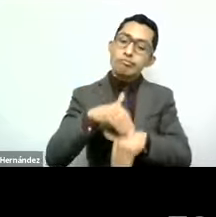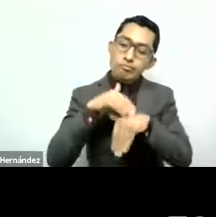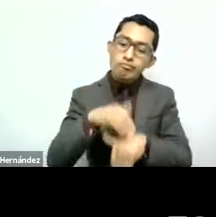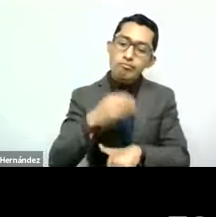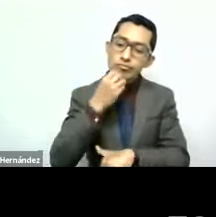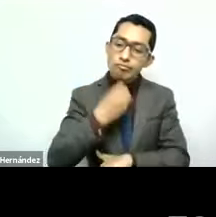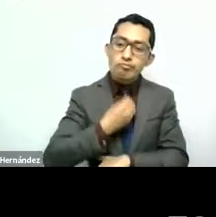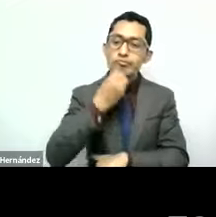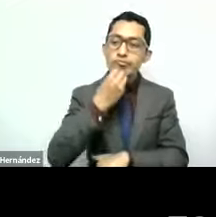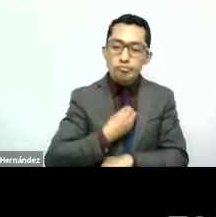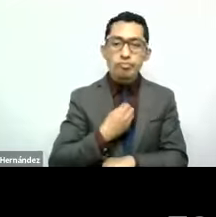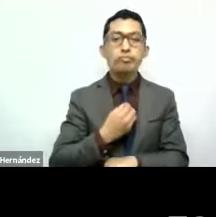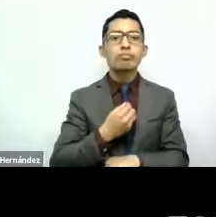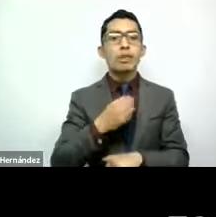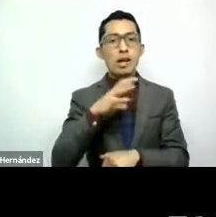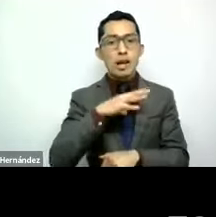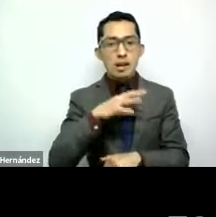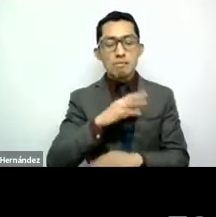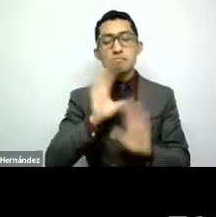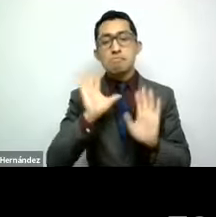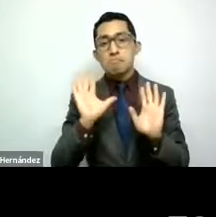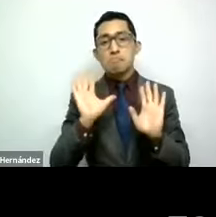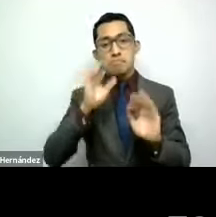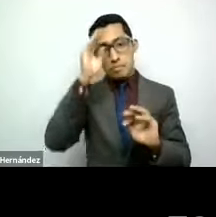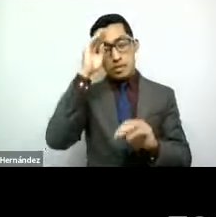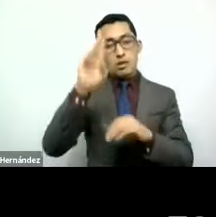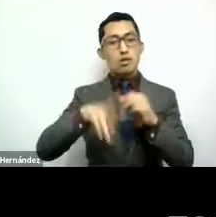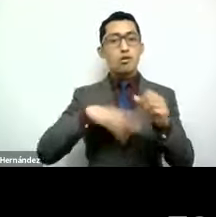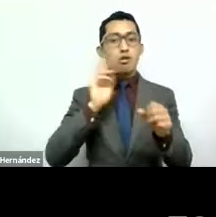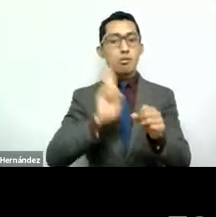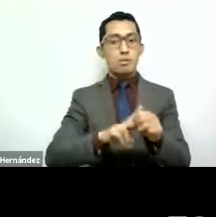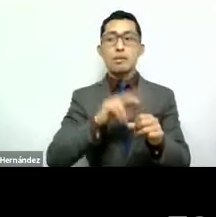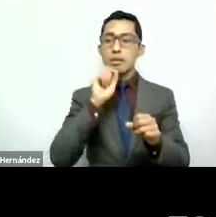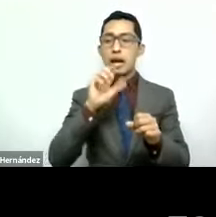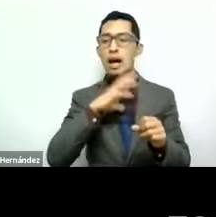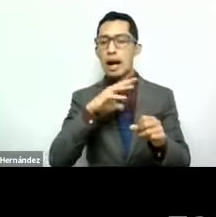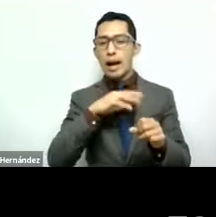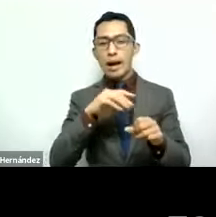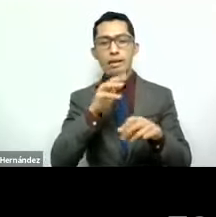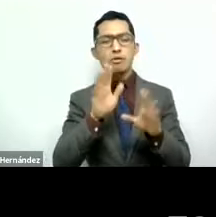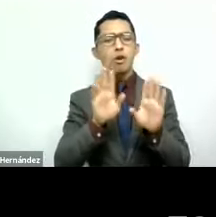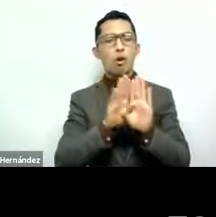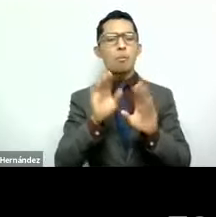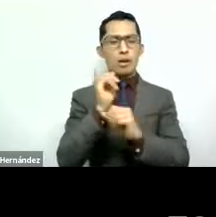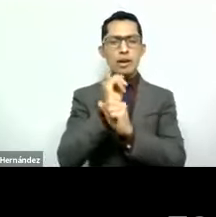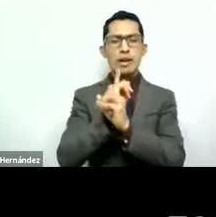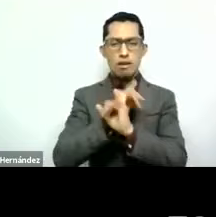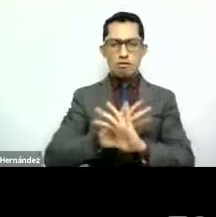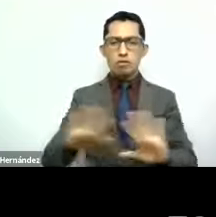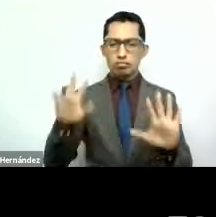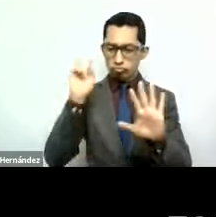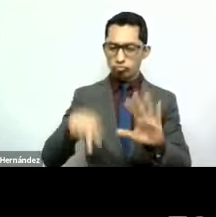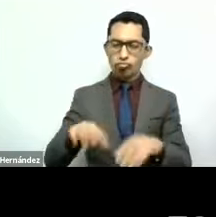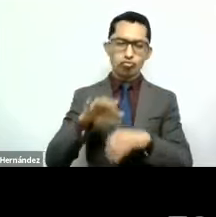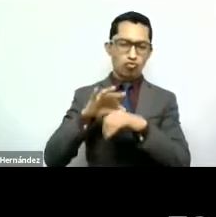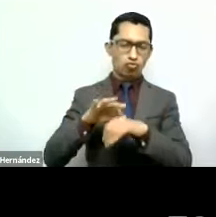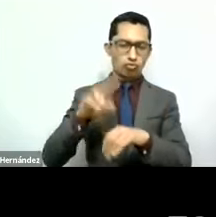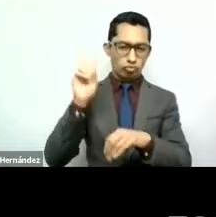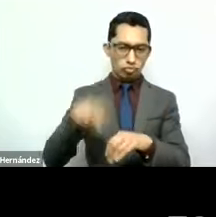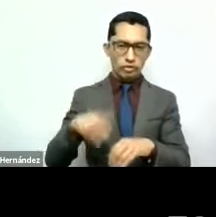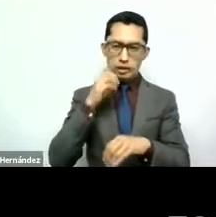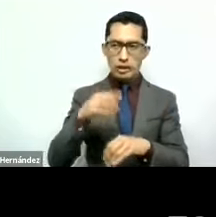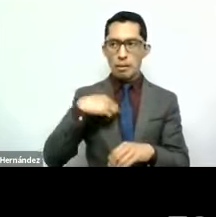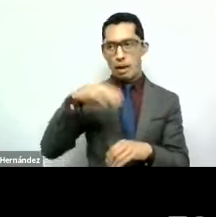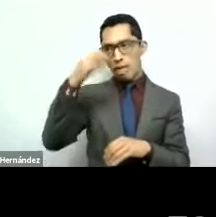Y entonces, tradicionalmente, y así lo dicen las estadísticas, no es una ocurrencia mía del día de